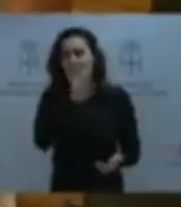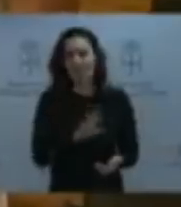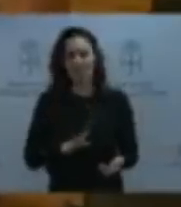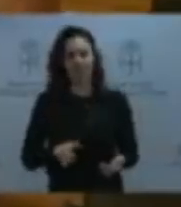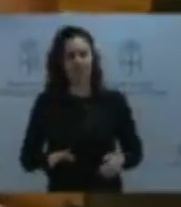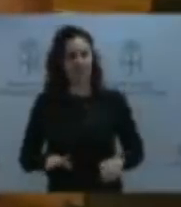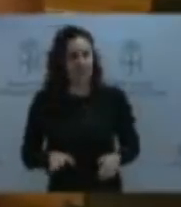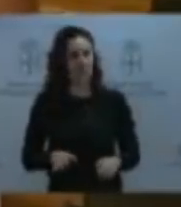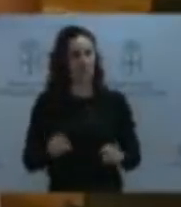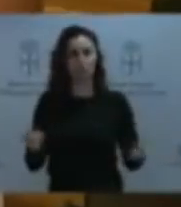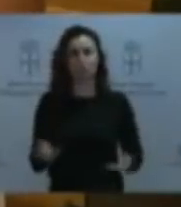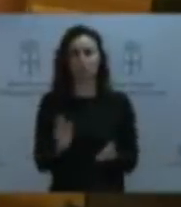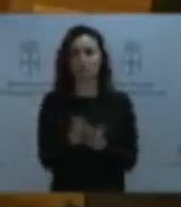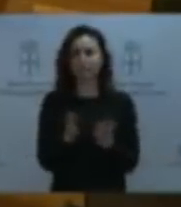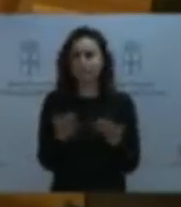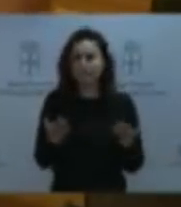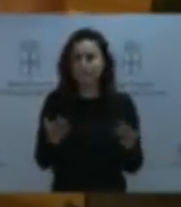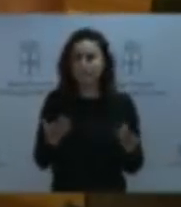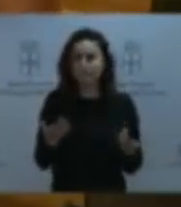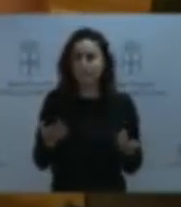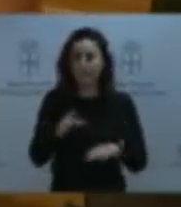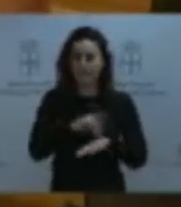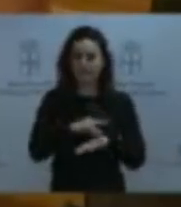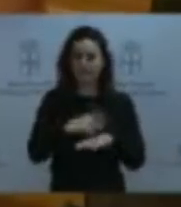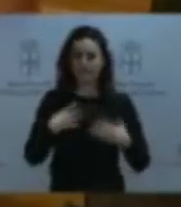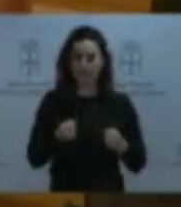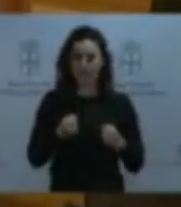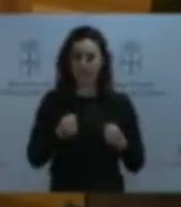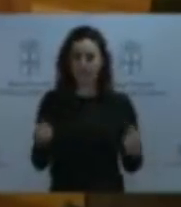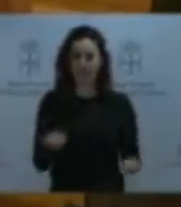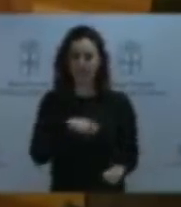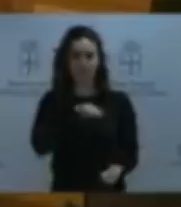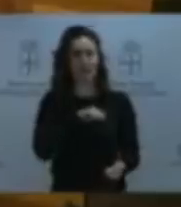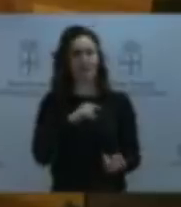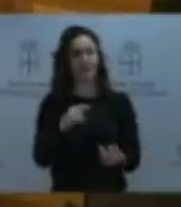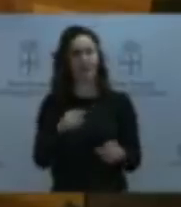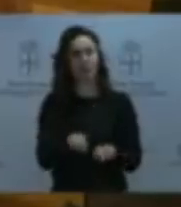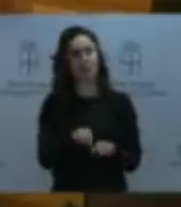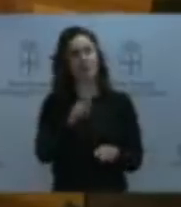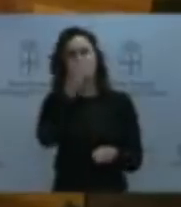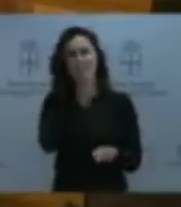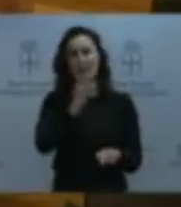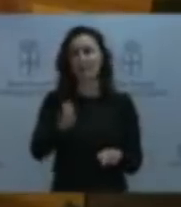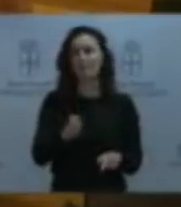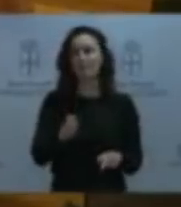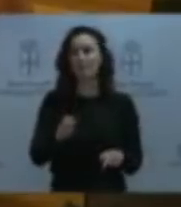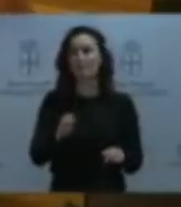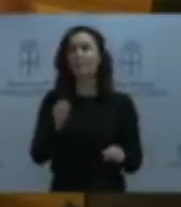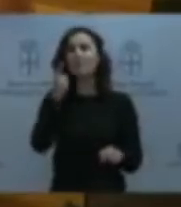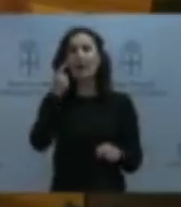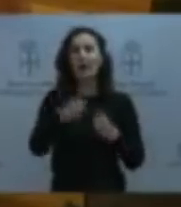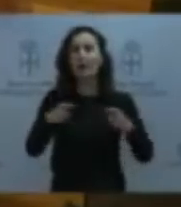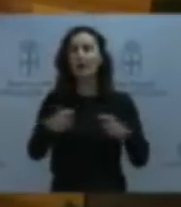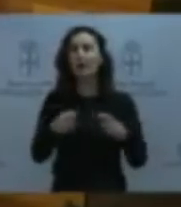por eso, señor consejero, lo que quiero decir es que mire para acá, mire lo que tengo aquí para enseñar. Este